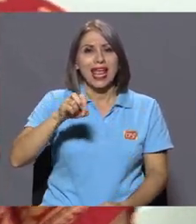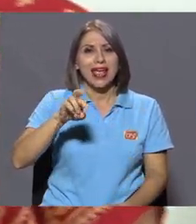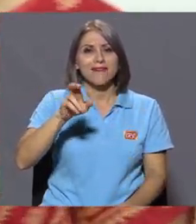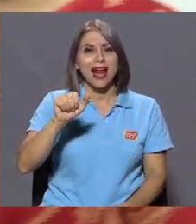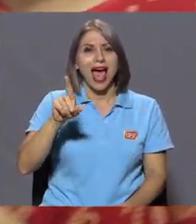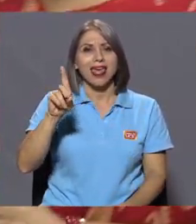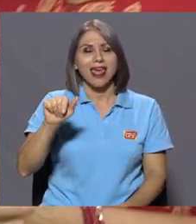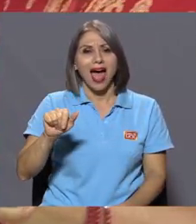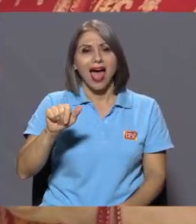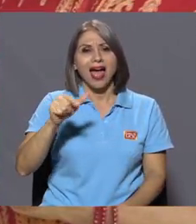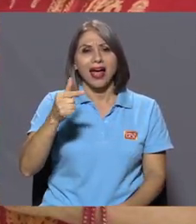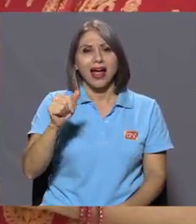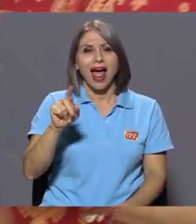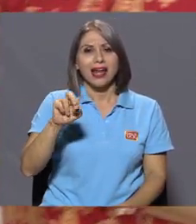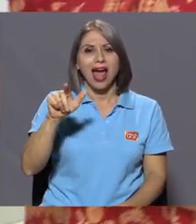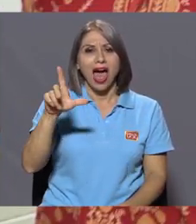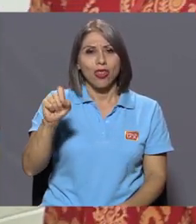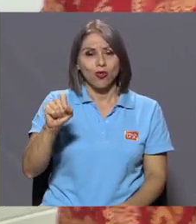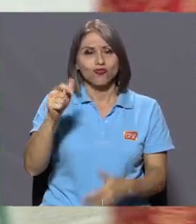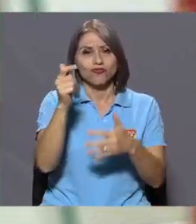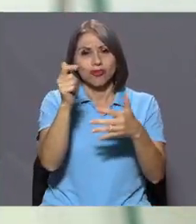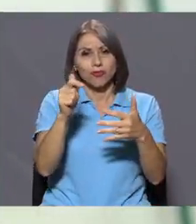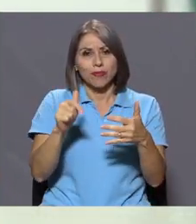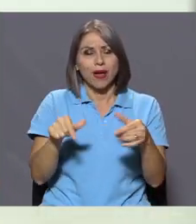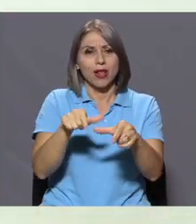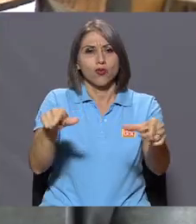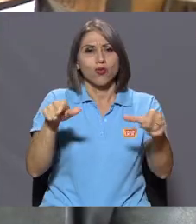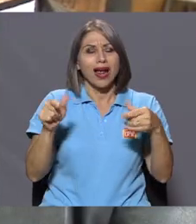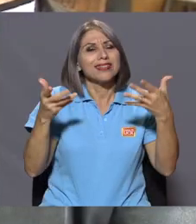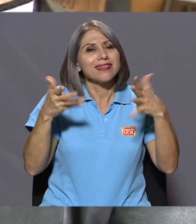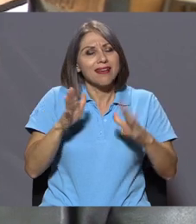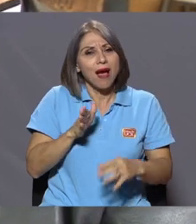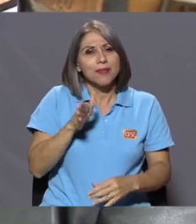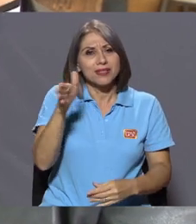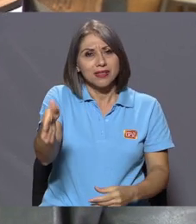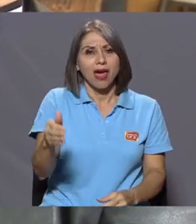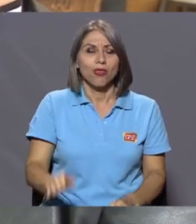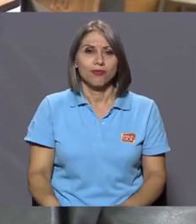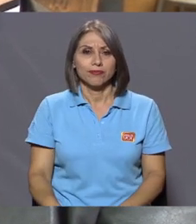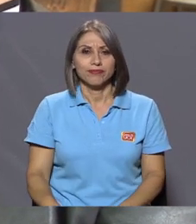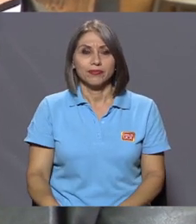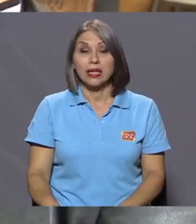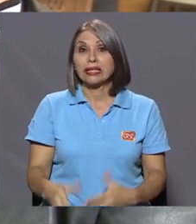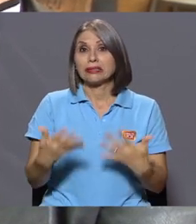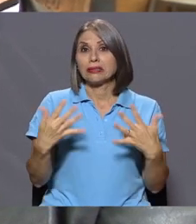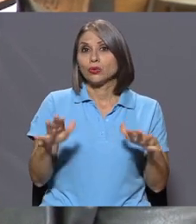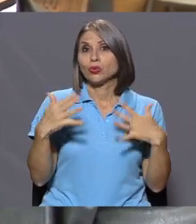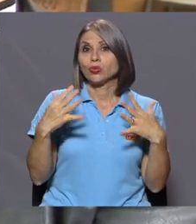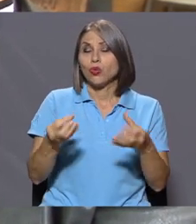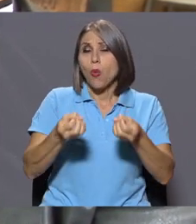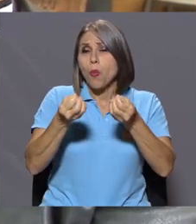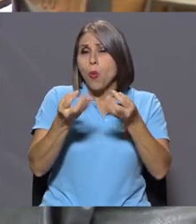los lugares que han visitado. Ah, las experiencias han sido,